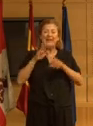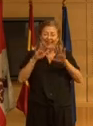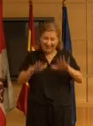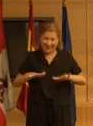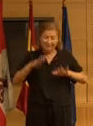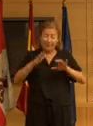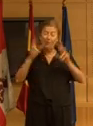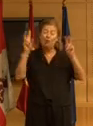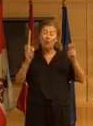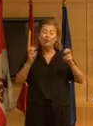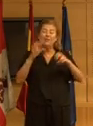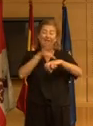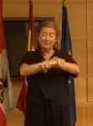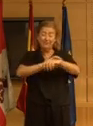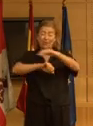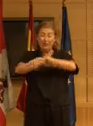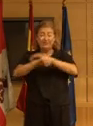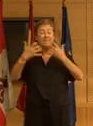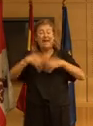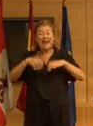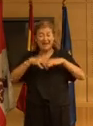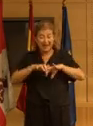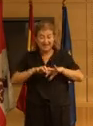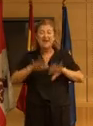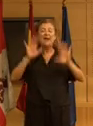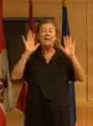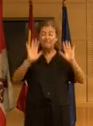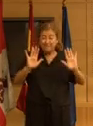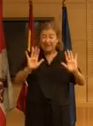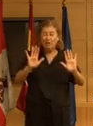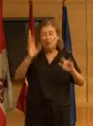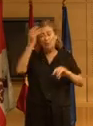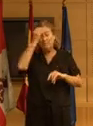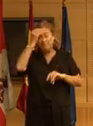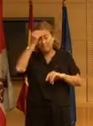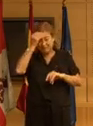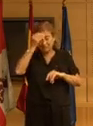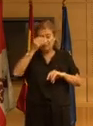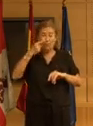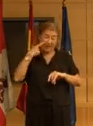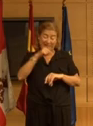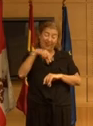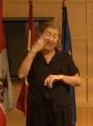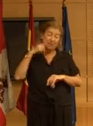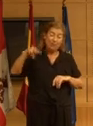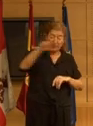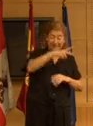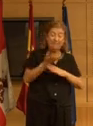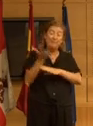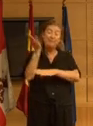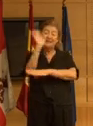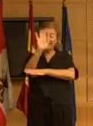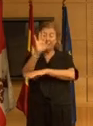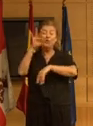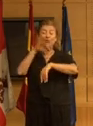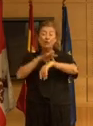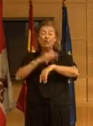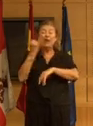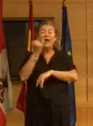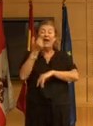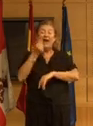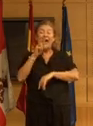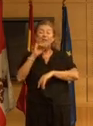tema de las sujeciones mecánicas. Sin embargo, creo que lo que vais a ver después, la presentación del doctor Javier